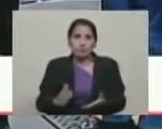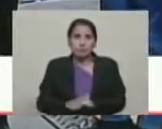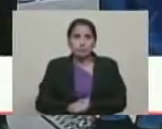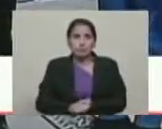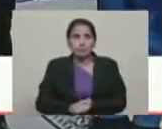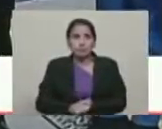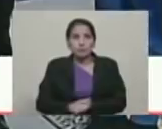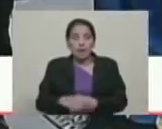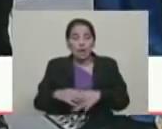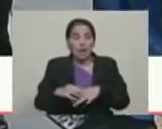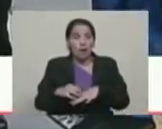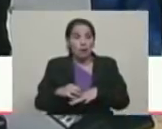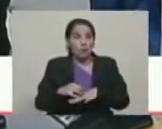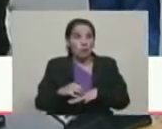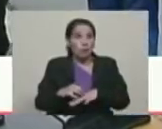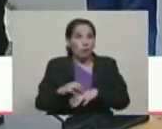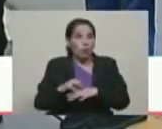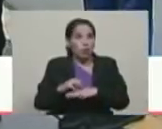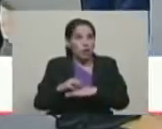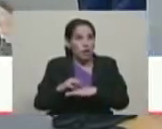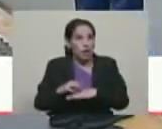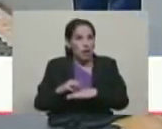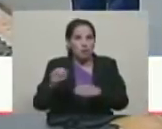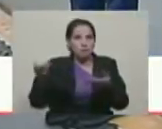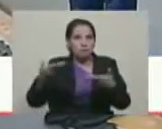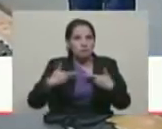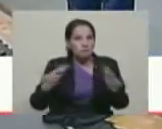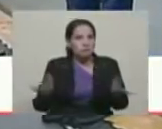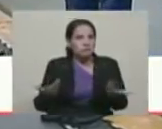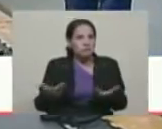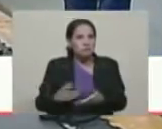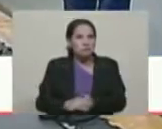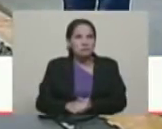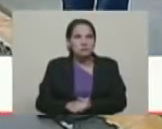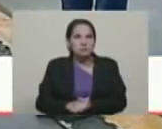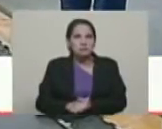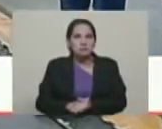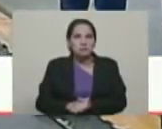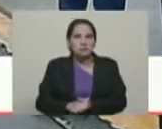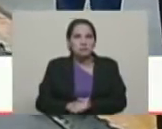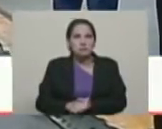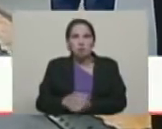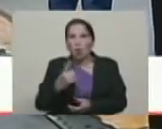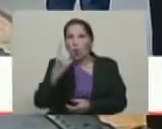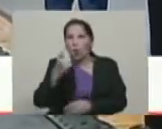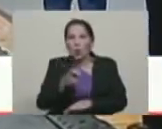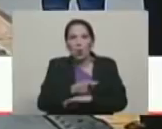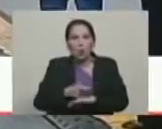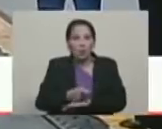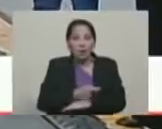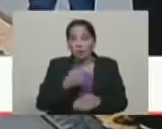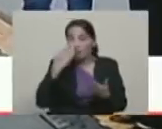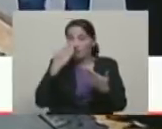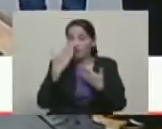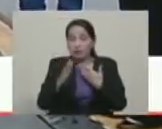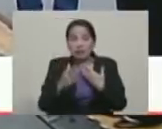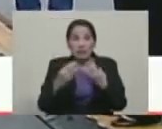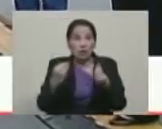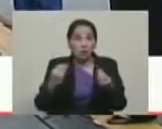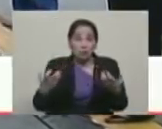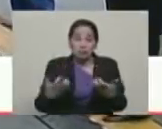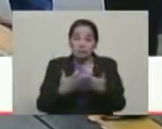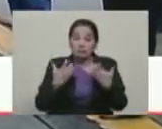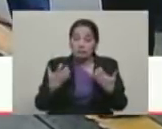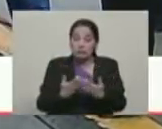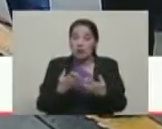de la proteína animal para nuestro pueblo. Quiero darle el pase también a uno de los gobernadores que está al frente de esta batalla